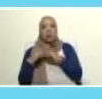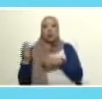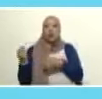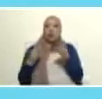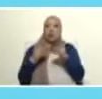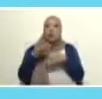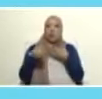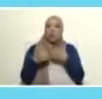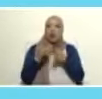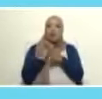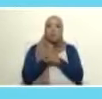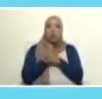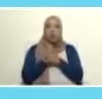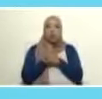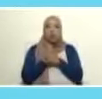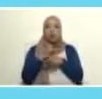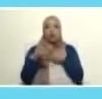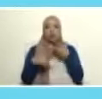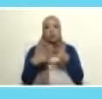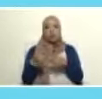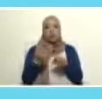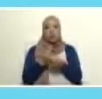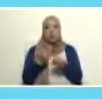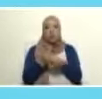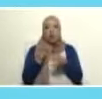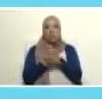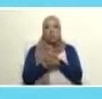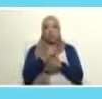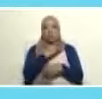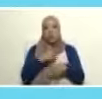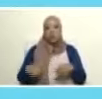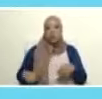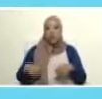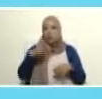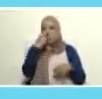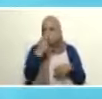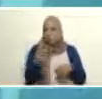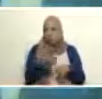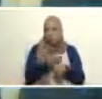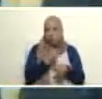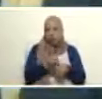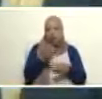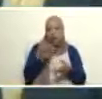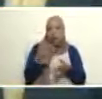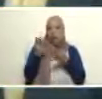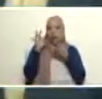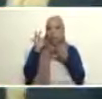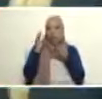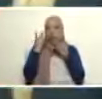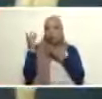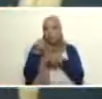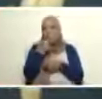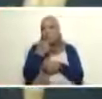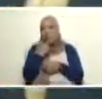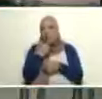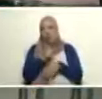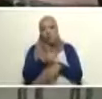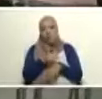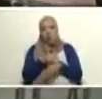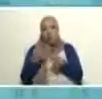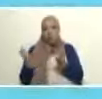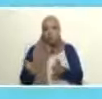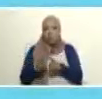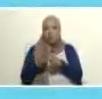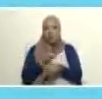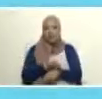nosotros, y como nuestros amigos, ustedes lo consideramos nuestro amigo, presidente, y lo invitamos acá a tomarnos ese cafecito que nos dijo hace un tiempo.